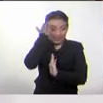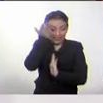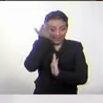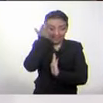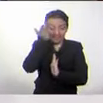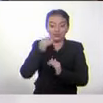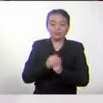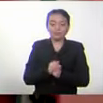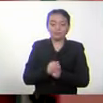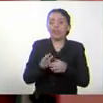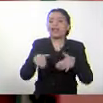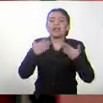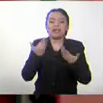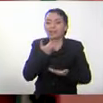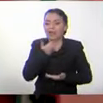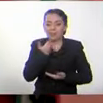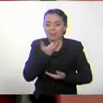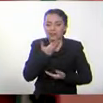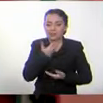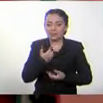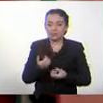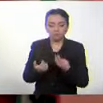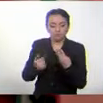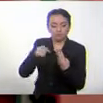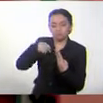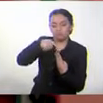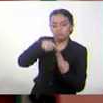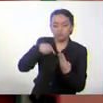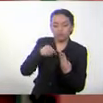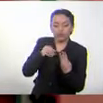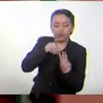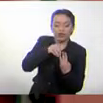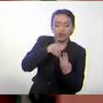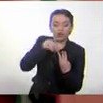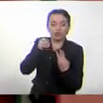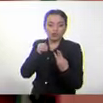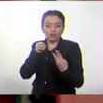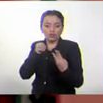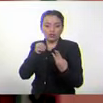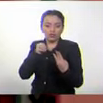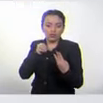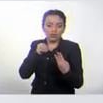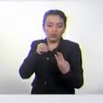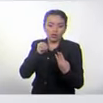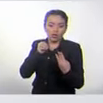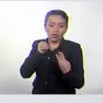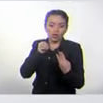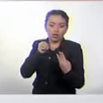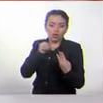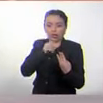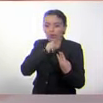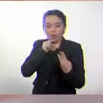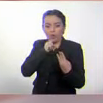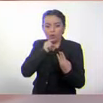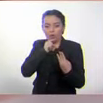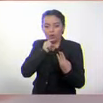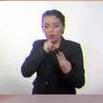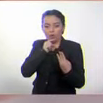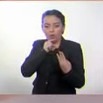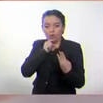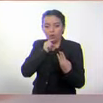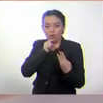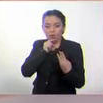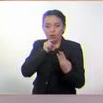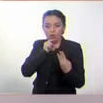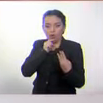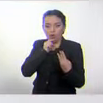¿Qué pasaría si, por ejemplo, removemos el LED rojo? Bueno, observemos lo que ocurre.